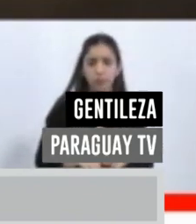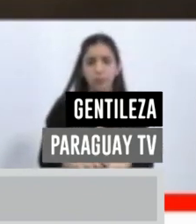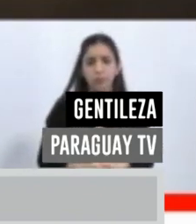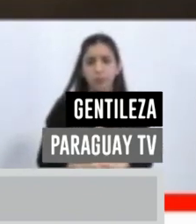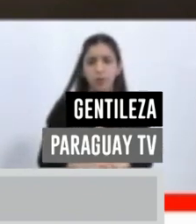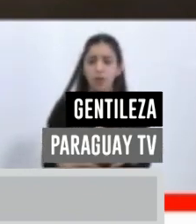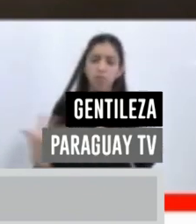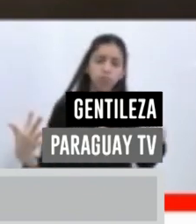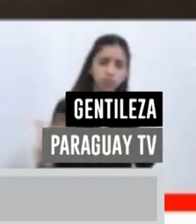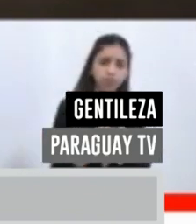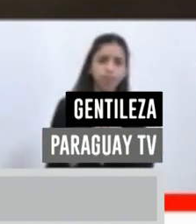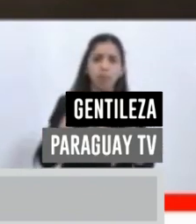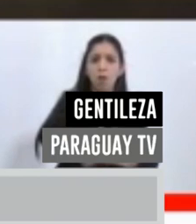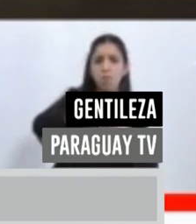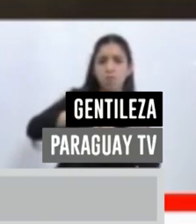en la reconciliación,